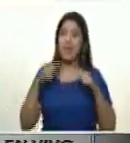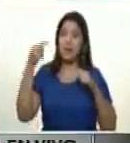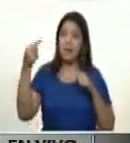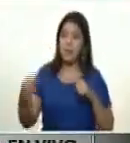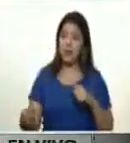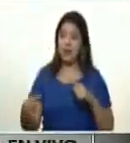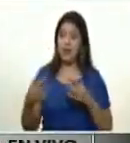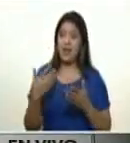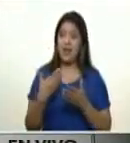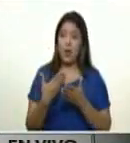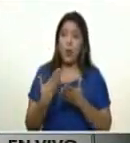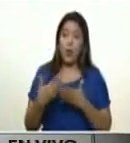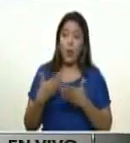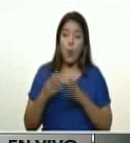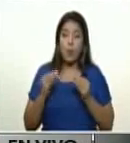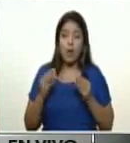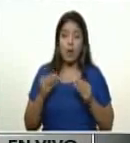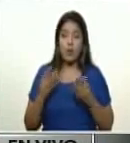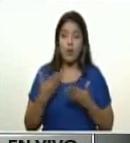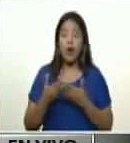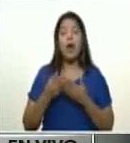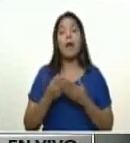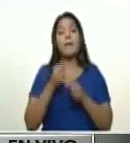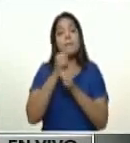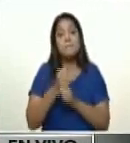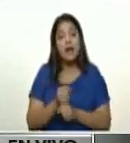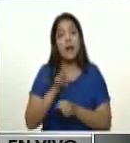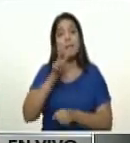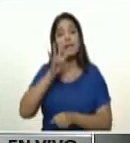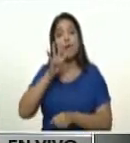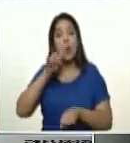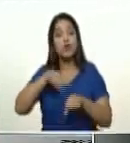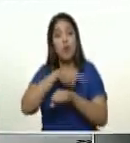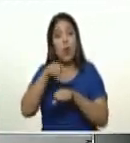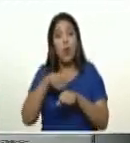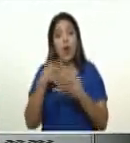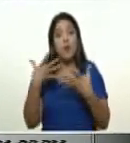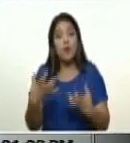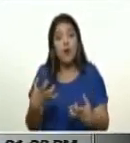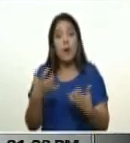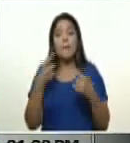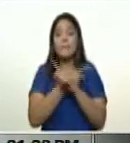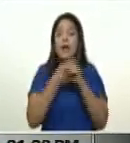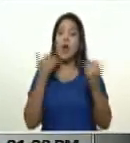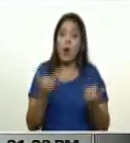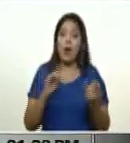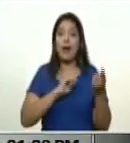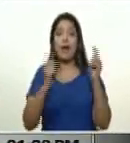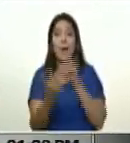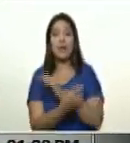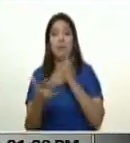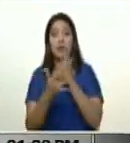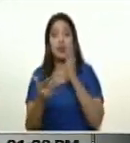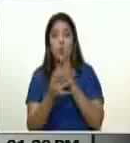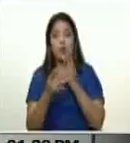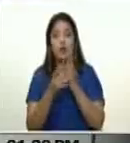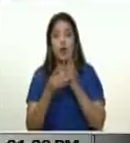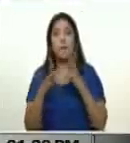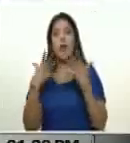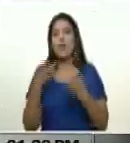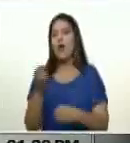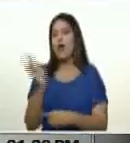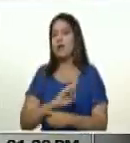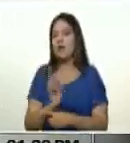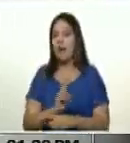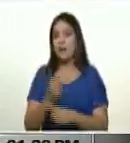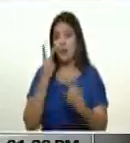así mojadito y pasa 24 horas secándose. En secado. Ahora le vamos a aplicar una nueva tecnología para que se seque más